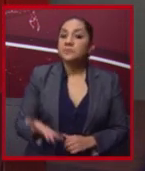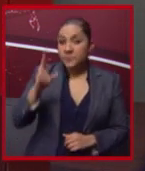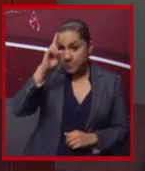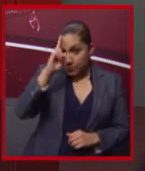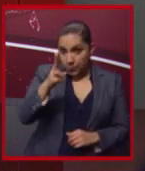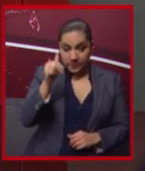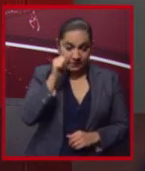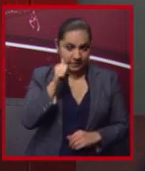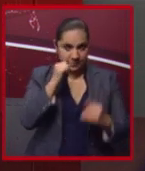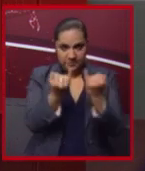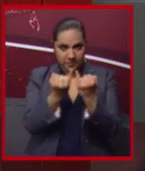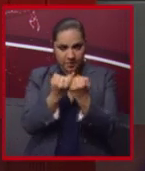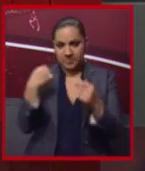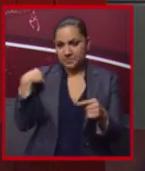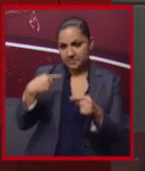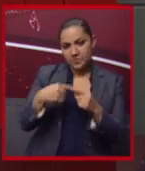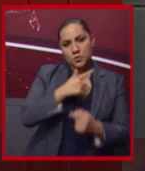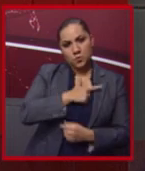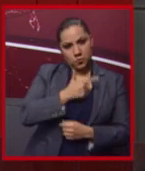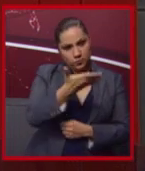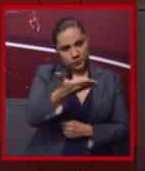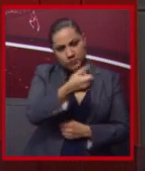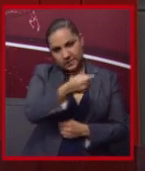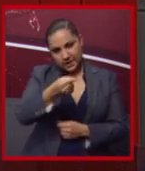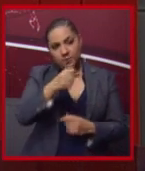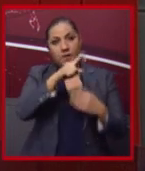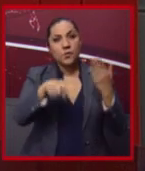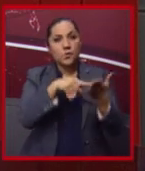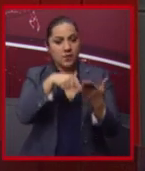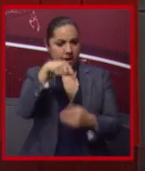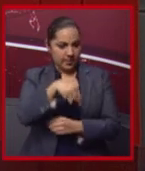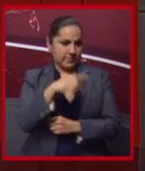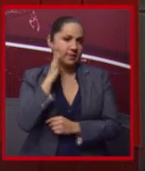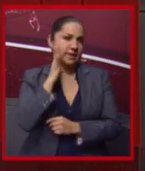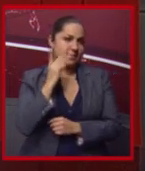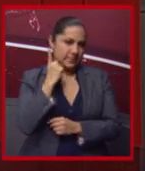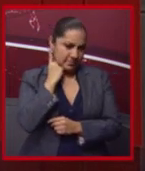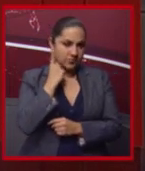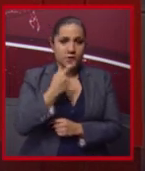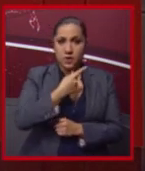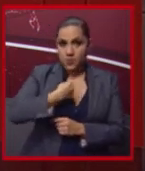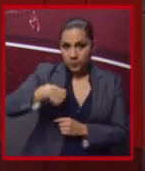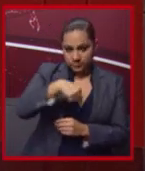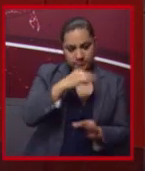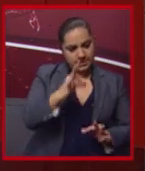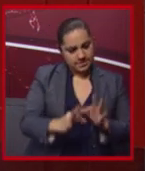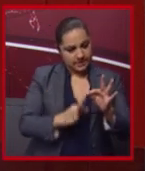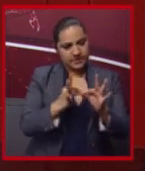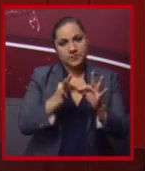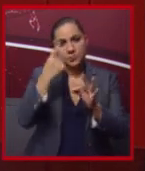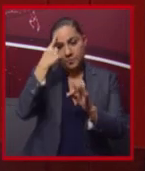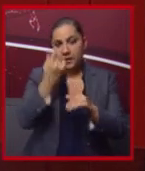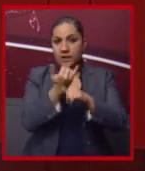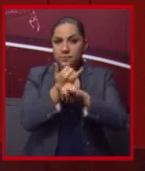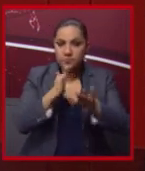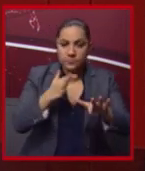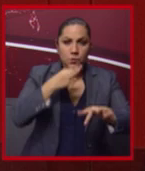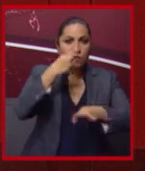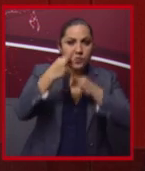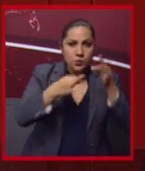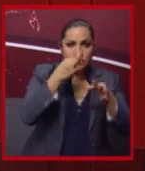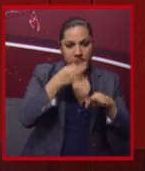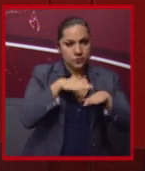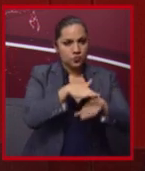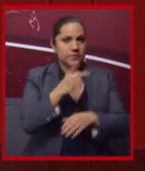¿Qué tal? Como siempre, un gusto saludarle desde el Palacio Legislativo de San Lázaro. Ya estamos listos con la información más relevante de lo que está ocurriendo en